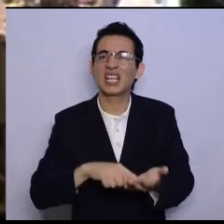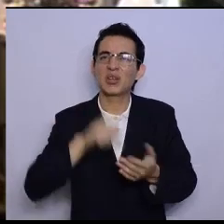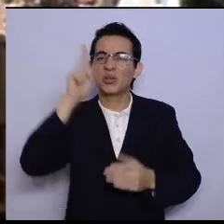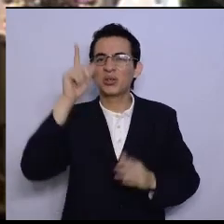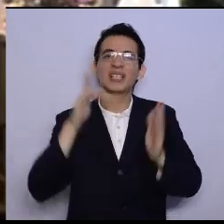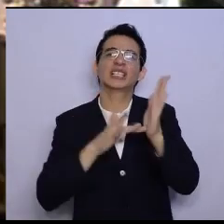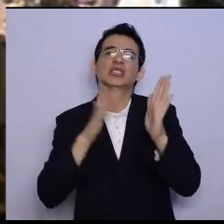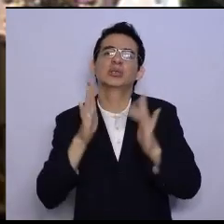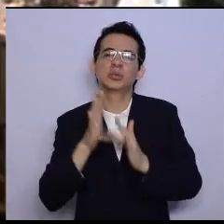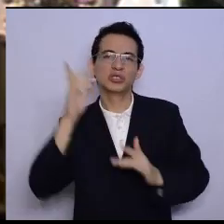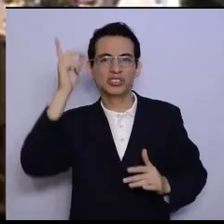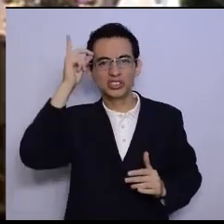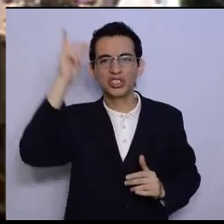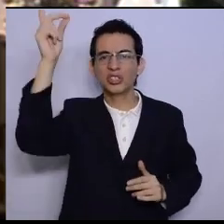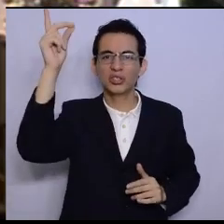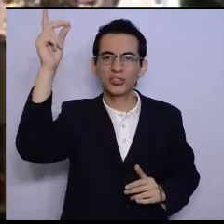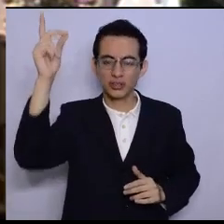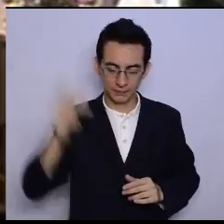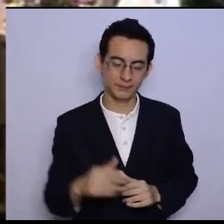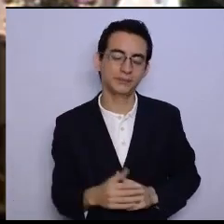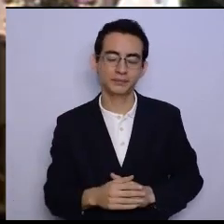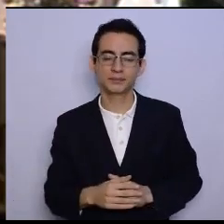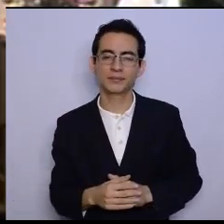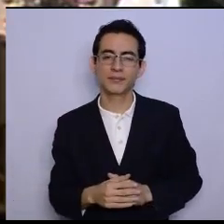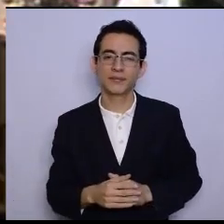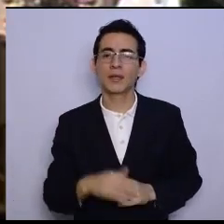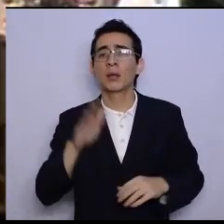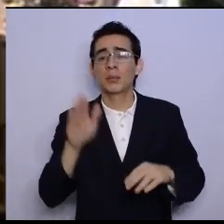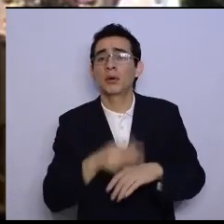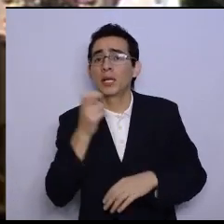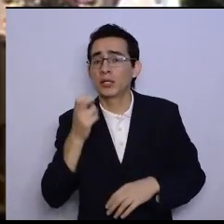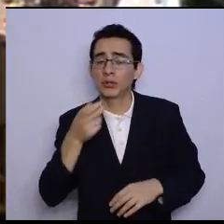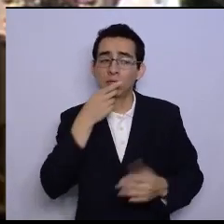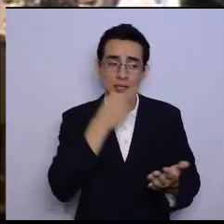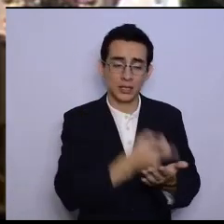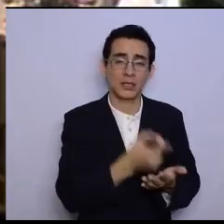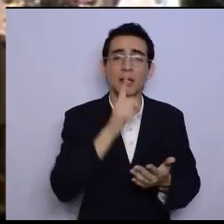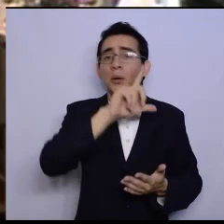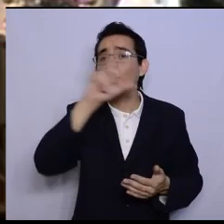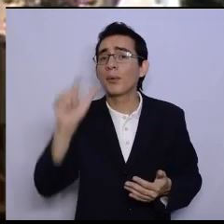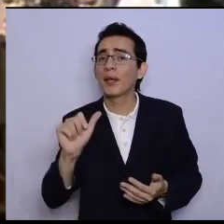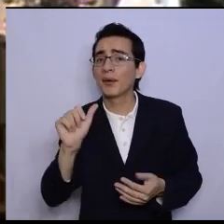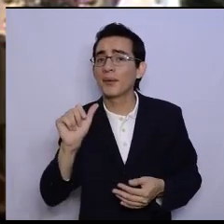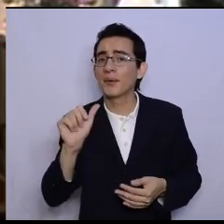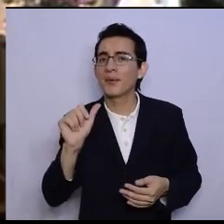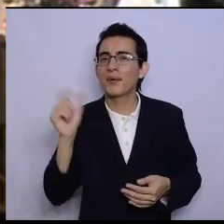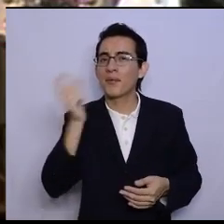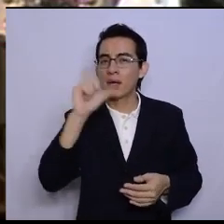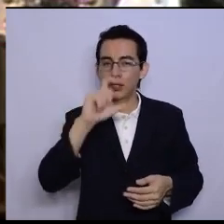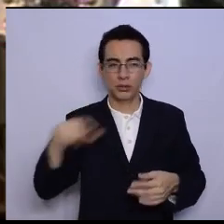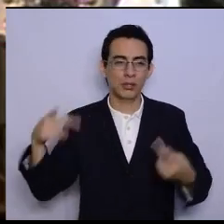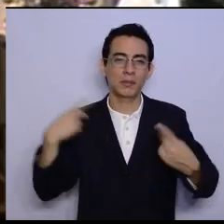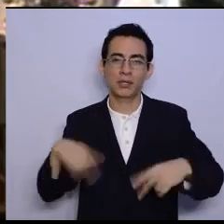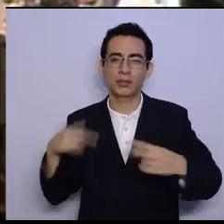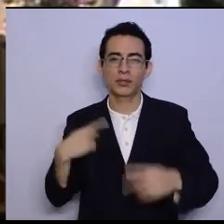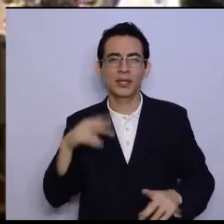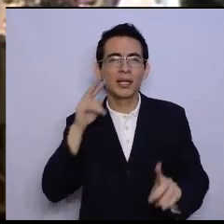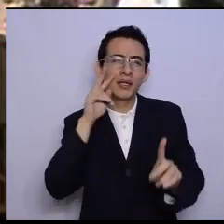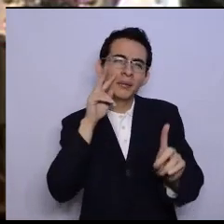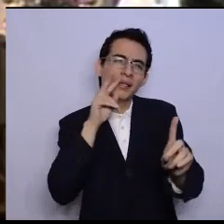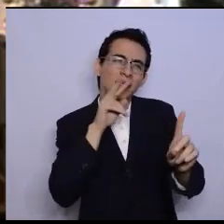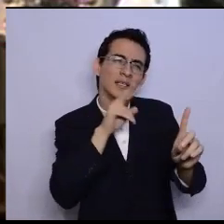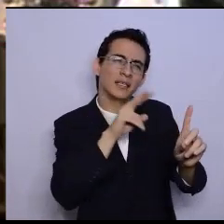para purificarla y luego la dejaba que secara un poco y miraba allí y hacía